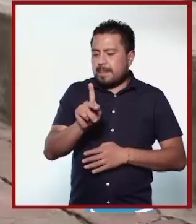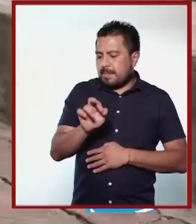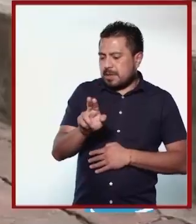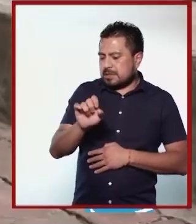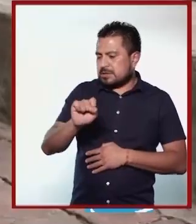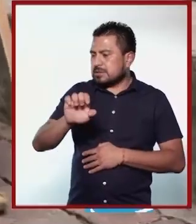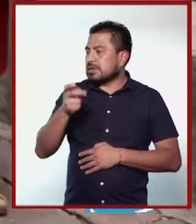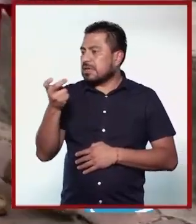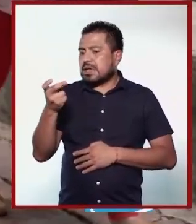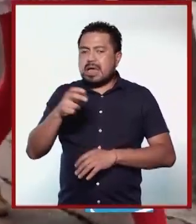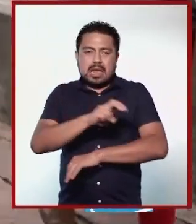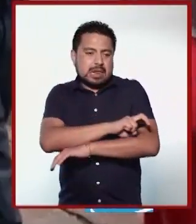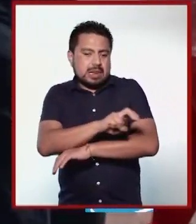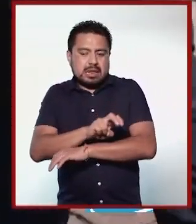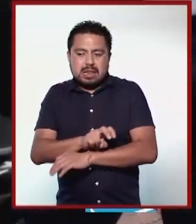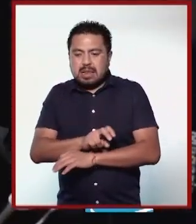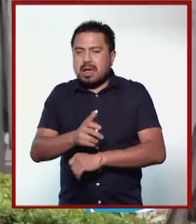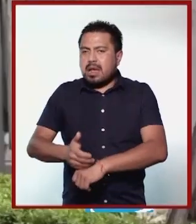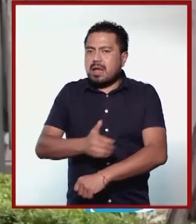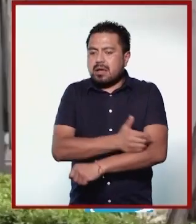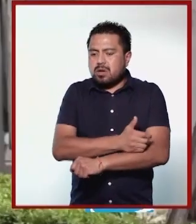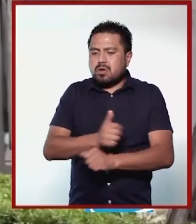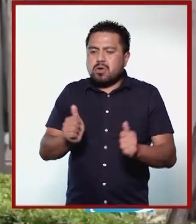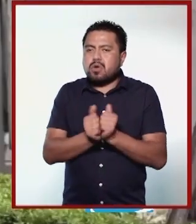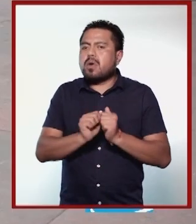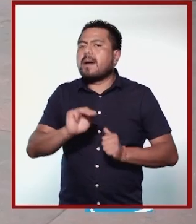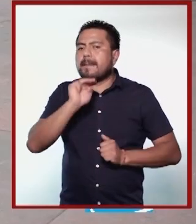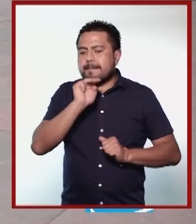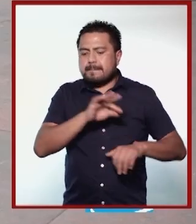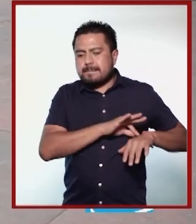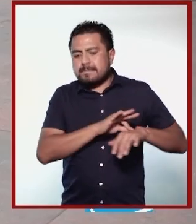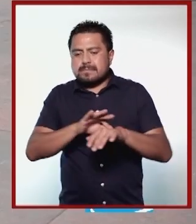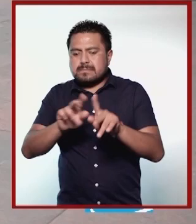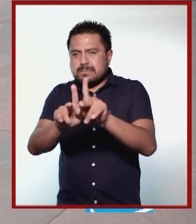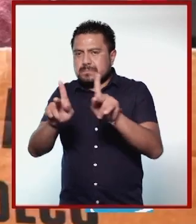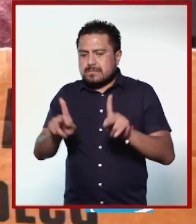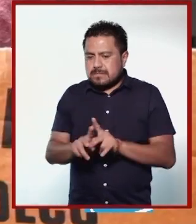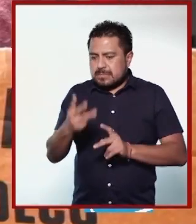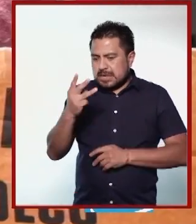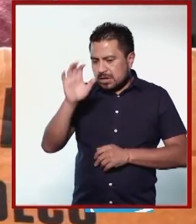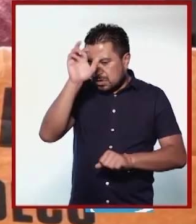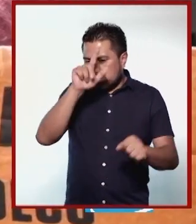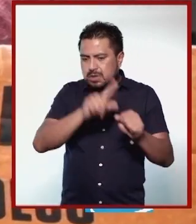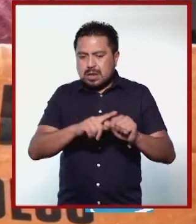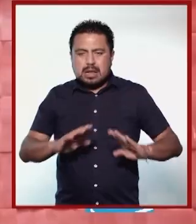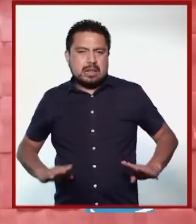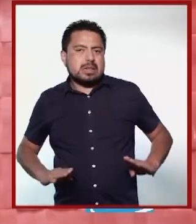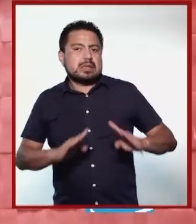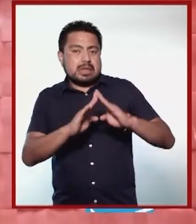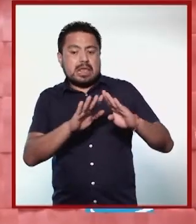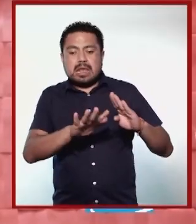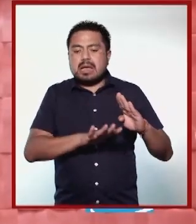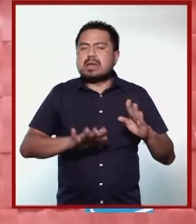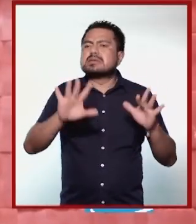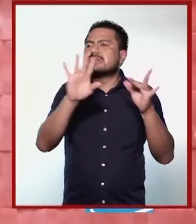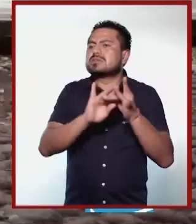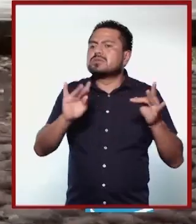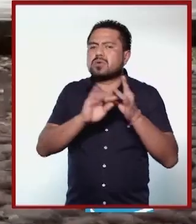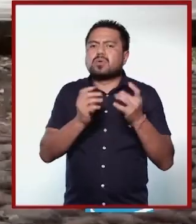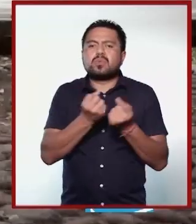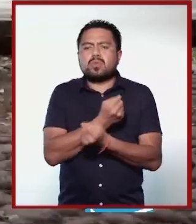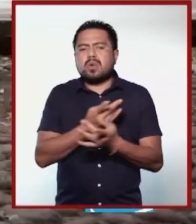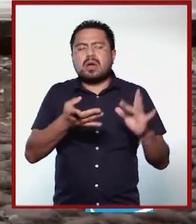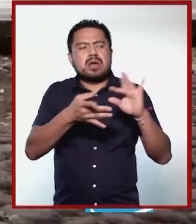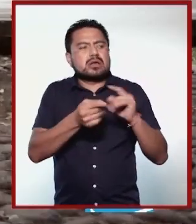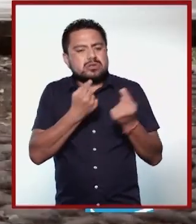García, un arquitecto que, acompañado de su madre, recorre la Plaza de las Tres Culturas en Tlatelolco para contar cuentos a los niños